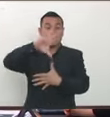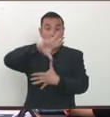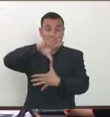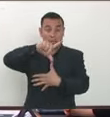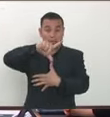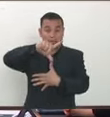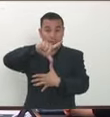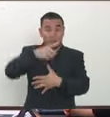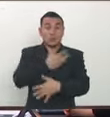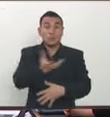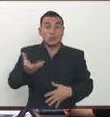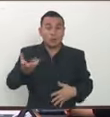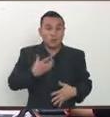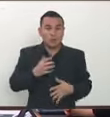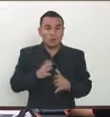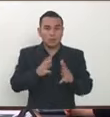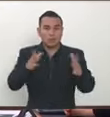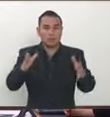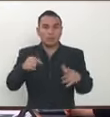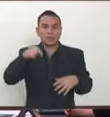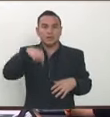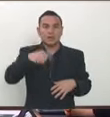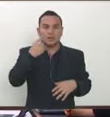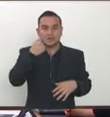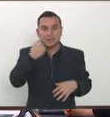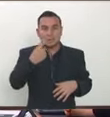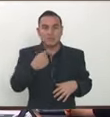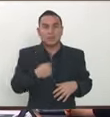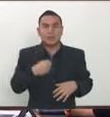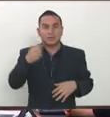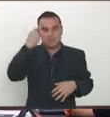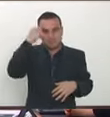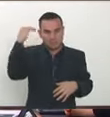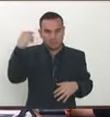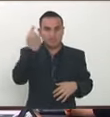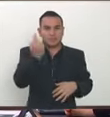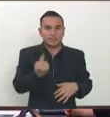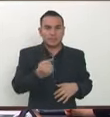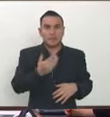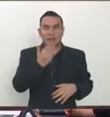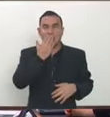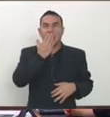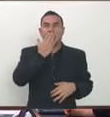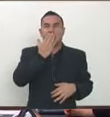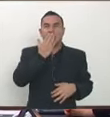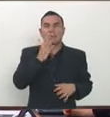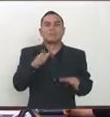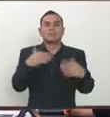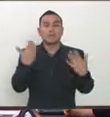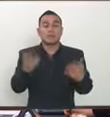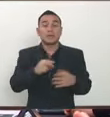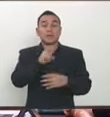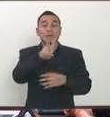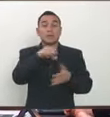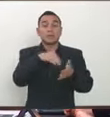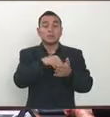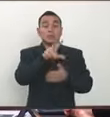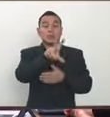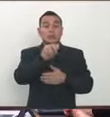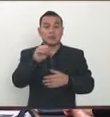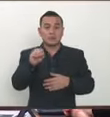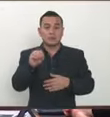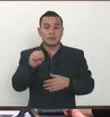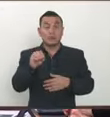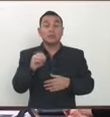incluso hoy en la mañana escuché burlas de algunos políticos diciendo de que para qué necesitábamos un hospital de 2,300 camas si China solo había